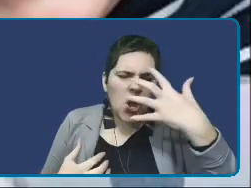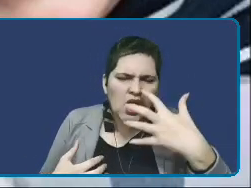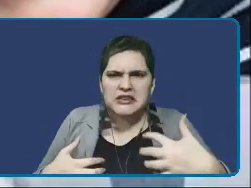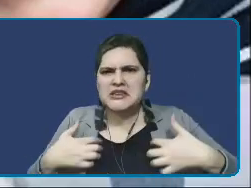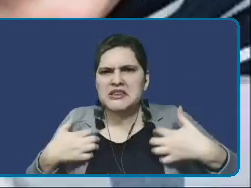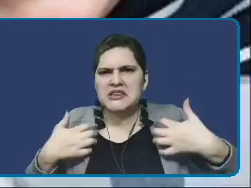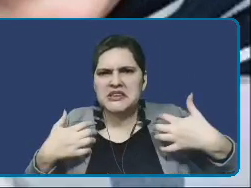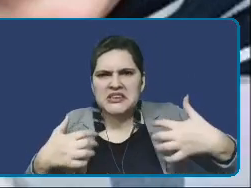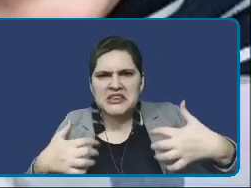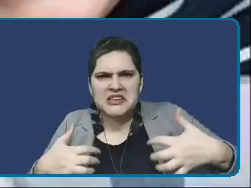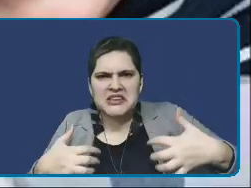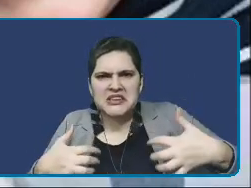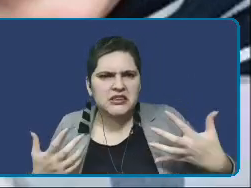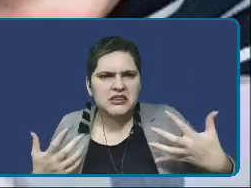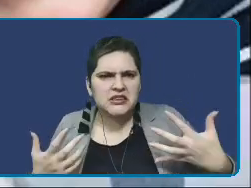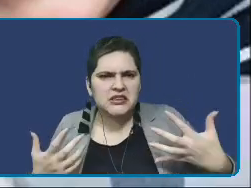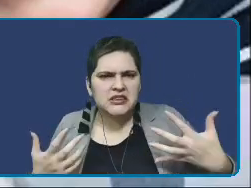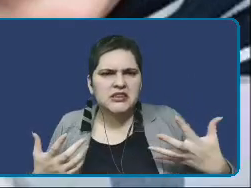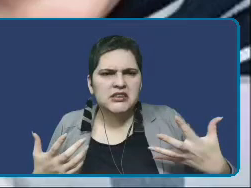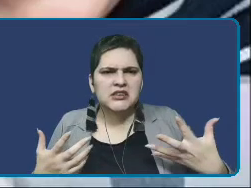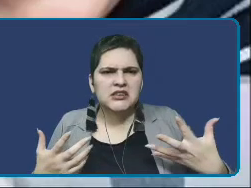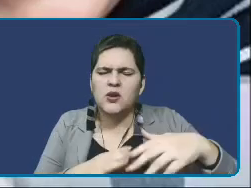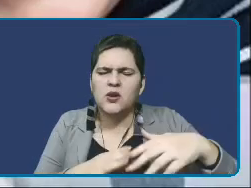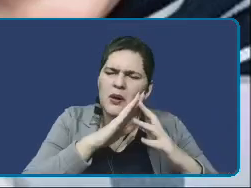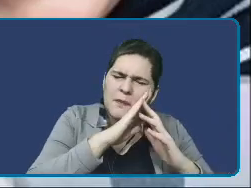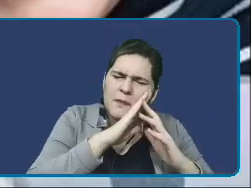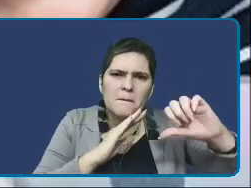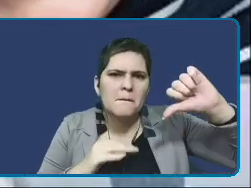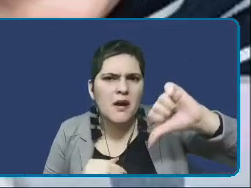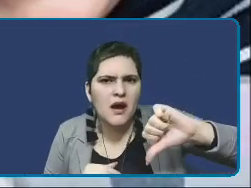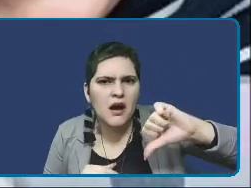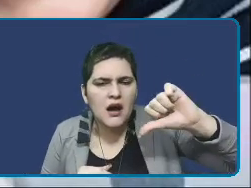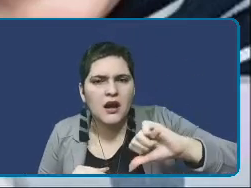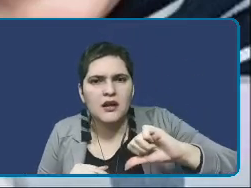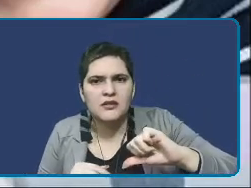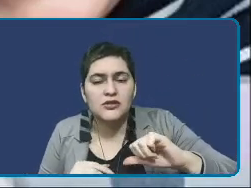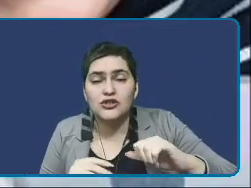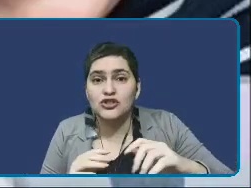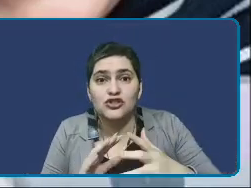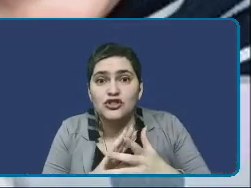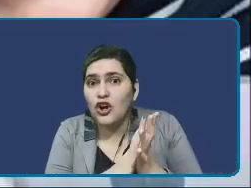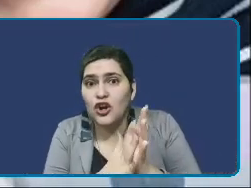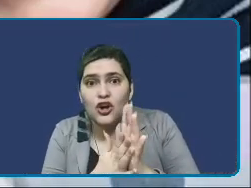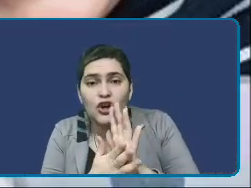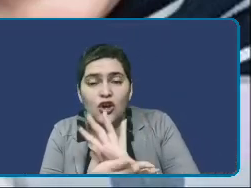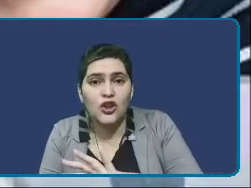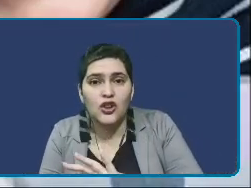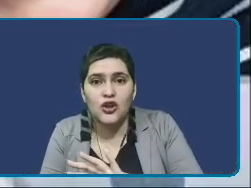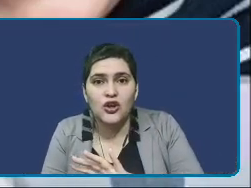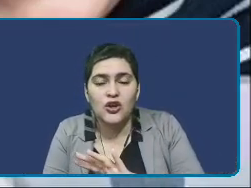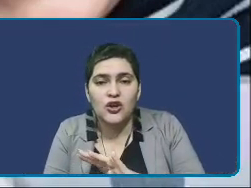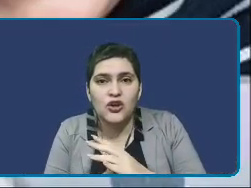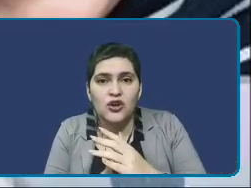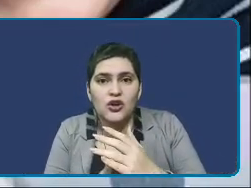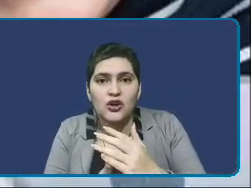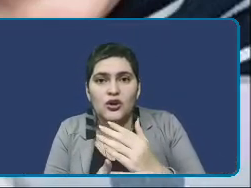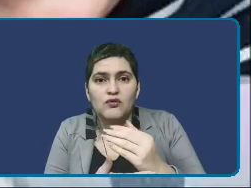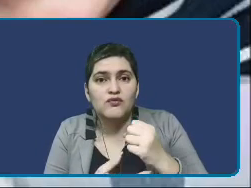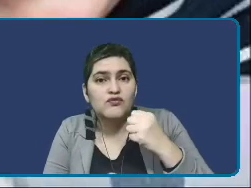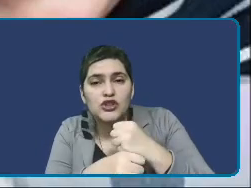más inquieto, y si no estoy durmiendo bien, todas las funciones como cognitivas y todas las